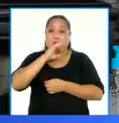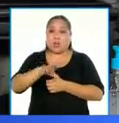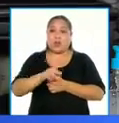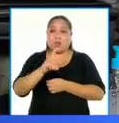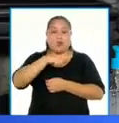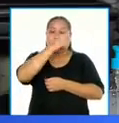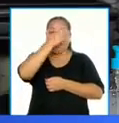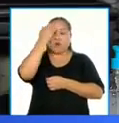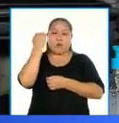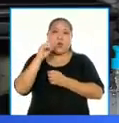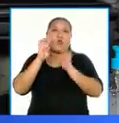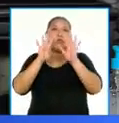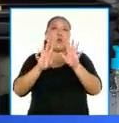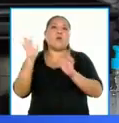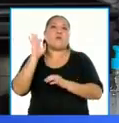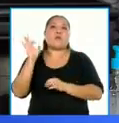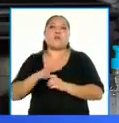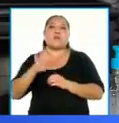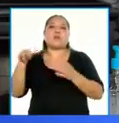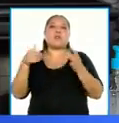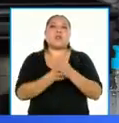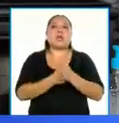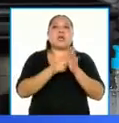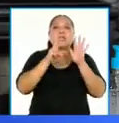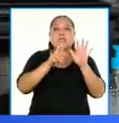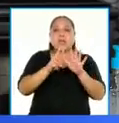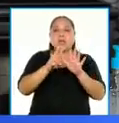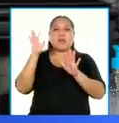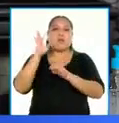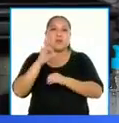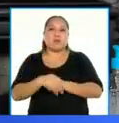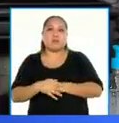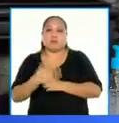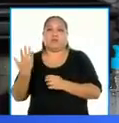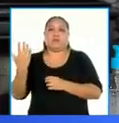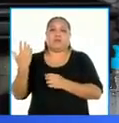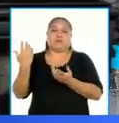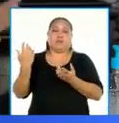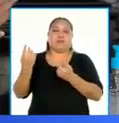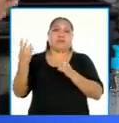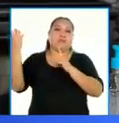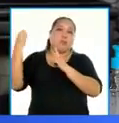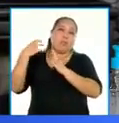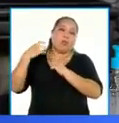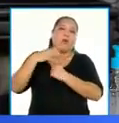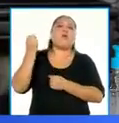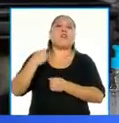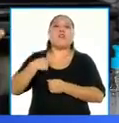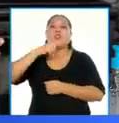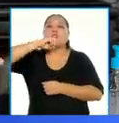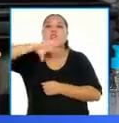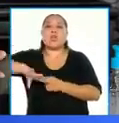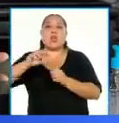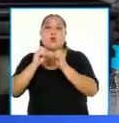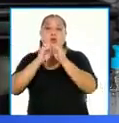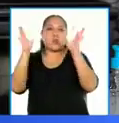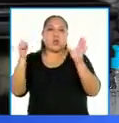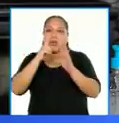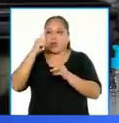nunca olvidaré que dije el 9 de febrero, finalmente llegaron el 7, pero igual me cayó golpe por el hecho de haber dicho una fecha que no se